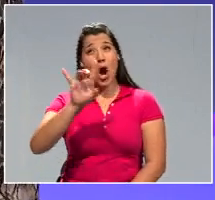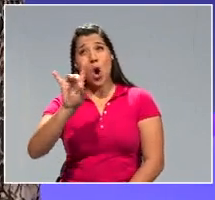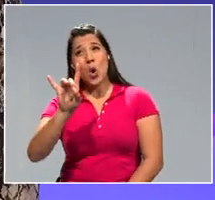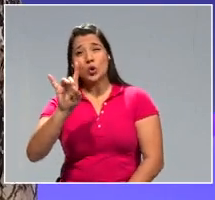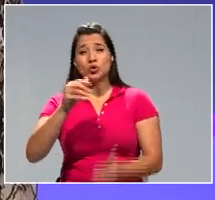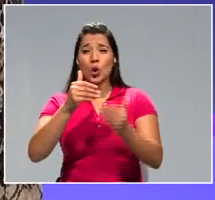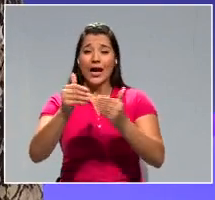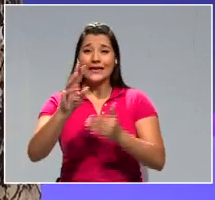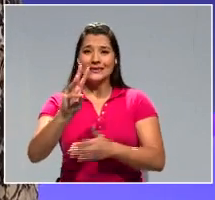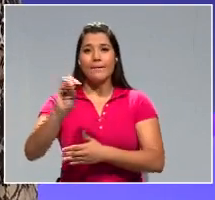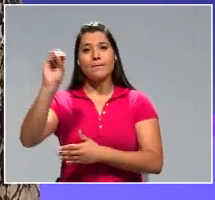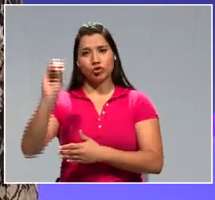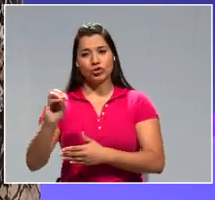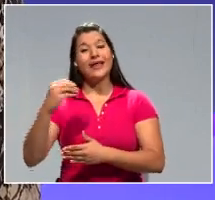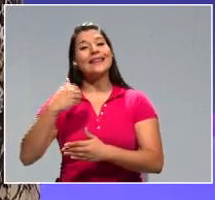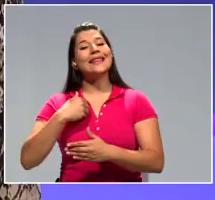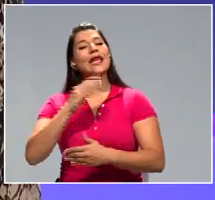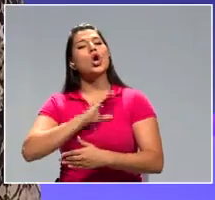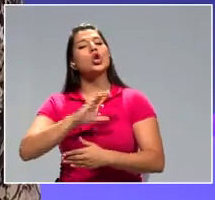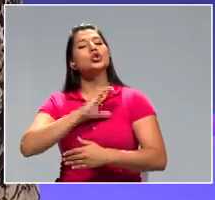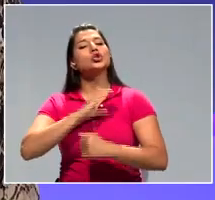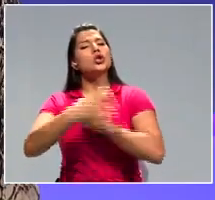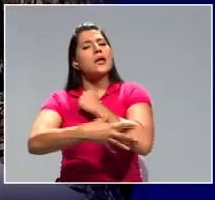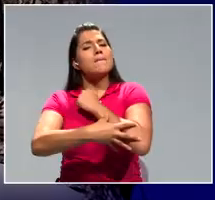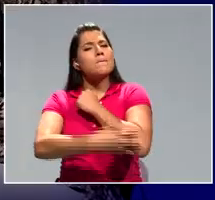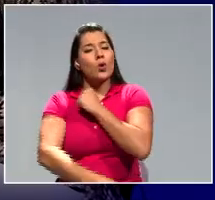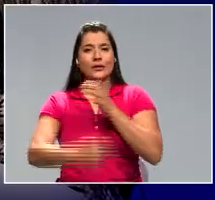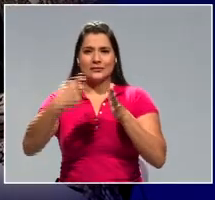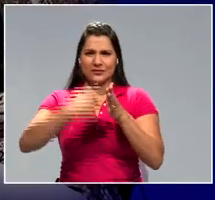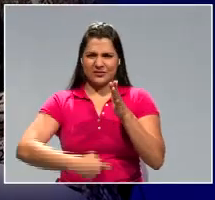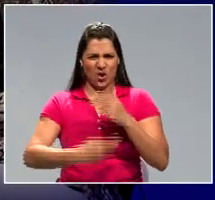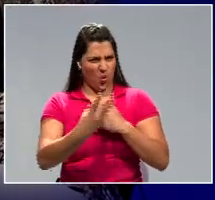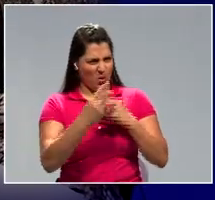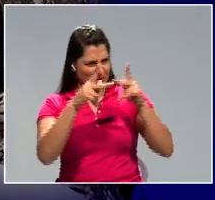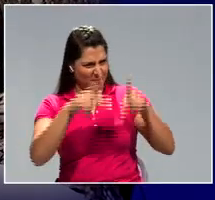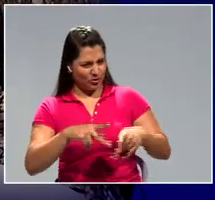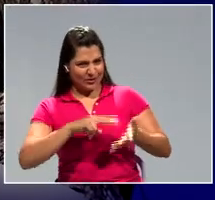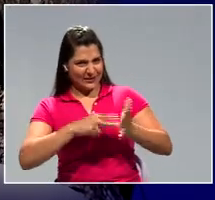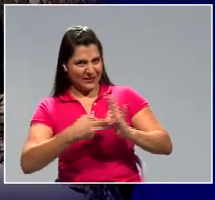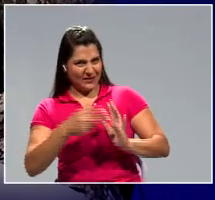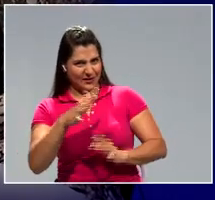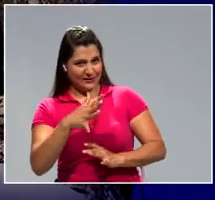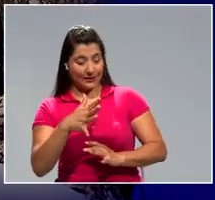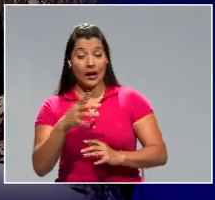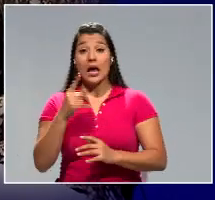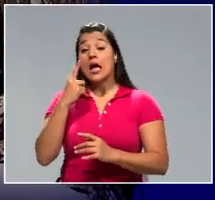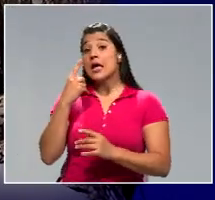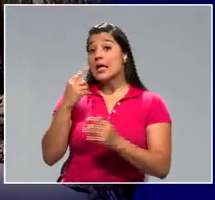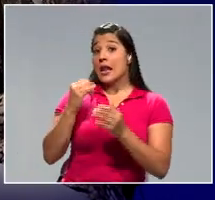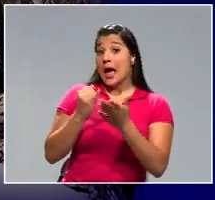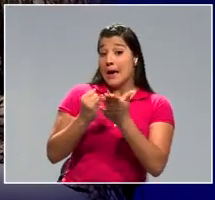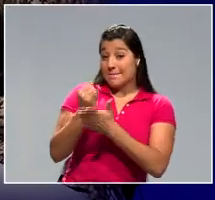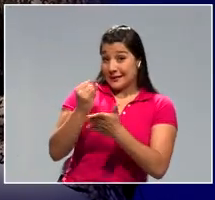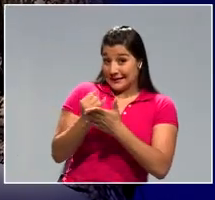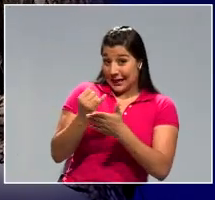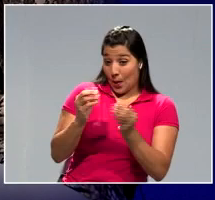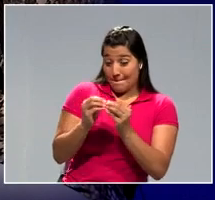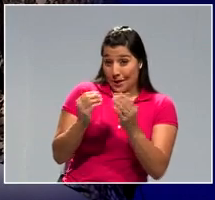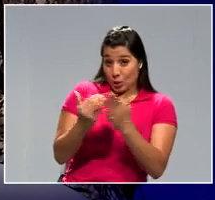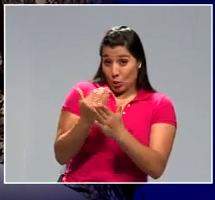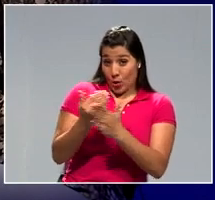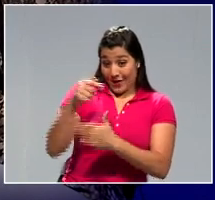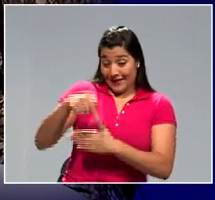5,86% están en condiciones de pobreza extrema. ¿De cuánta gente hablamos? A la medición más reciente del